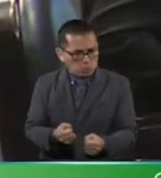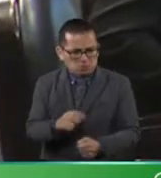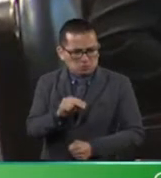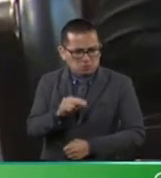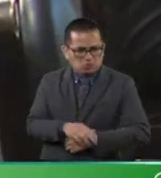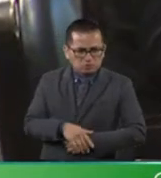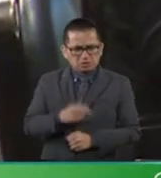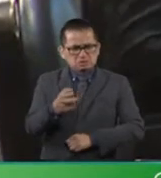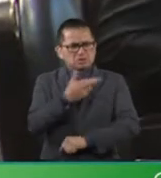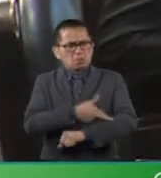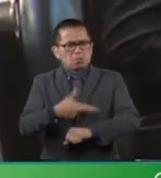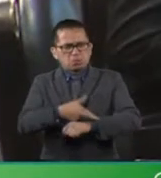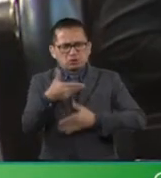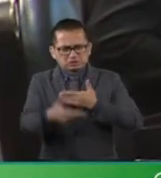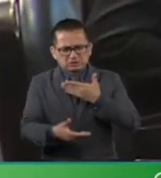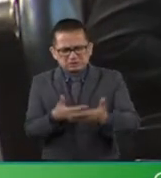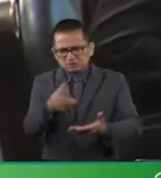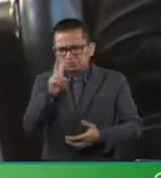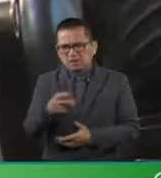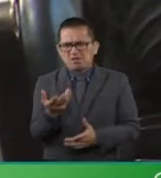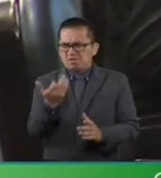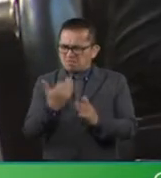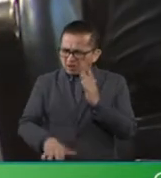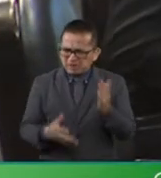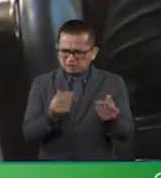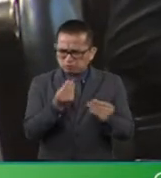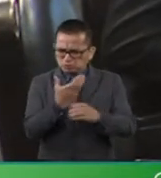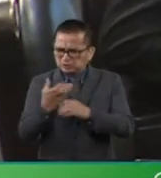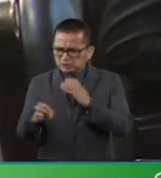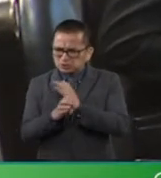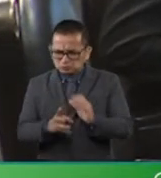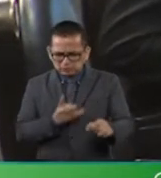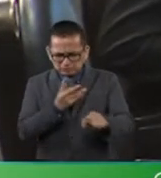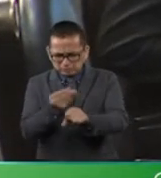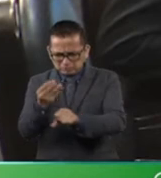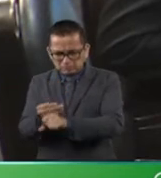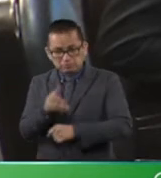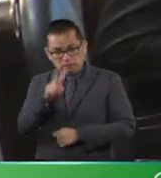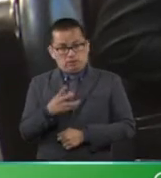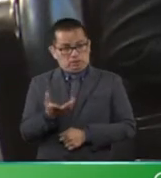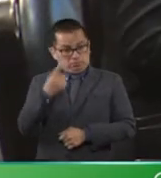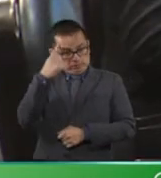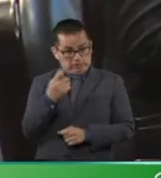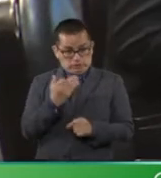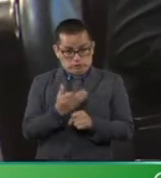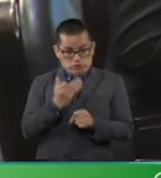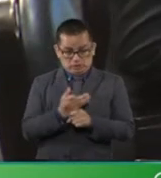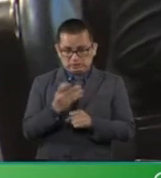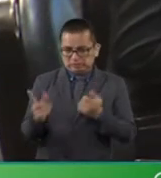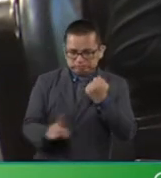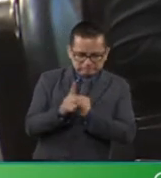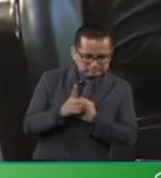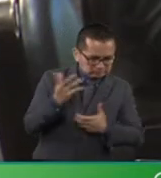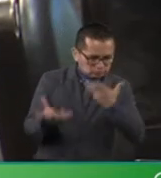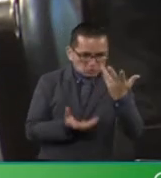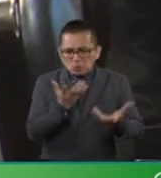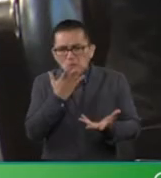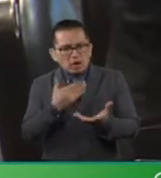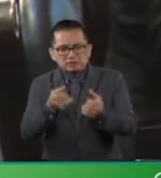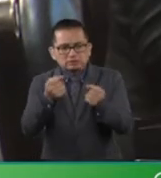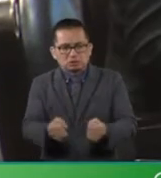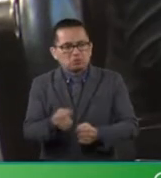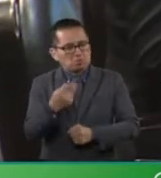que se está planteando deja muchas interrogantes pero no solamente va a generar incertidumbre en estos momentos sino que en un futuro